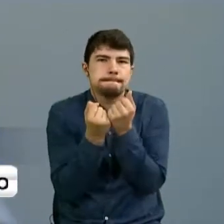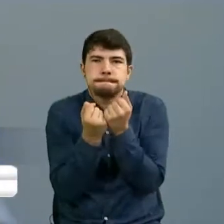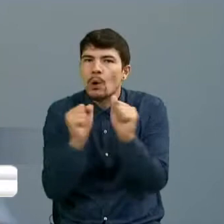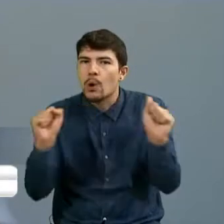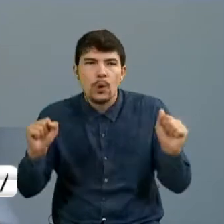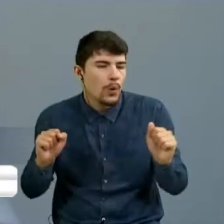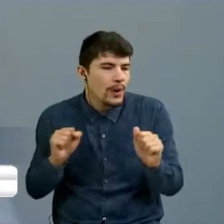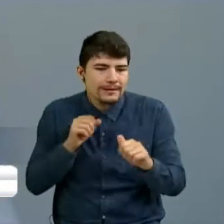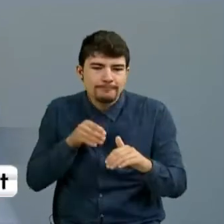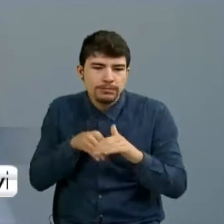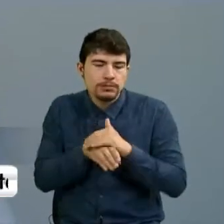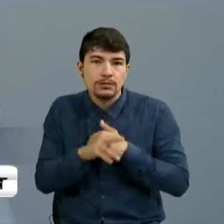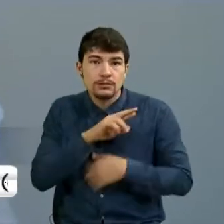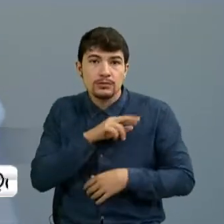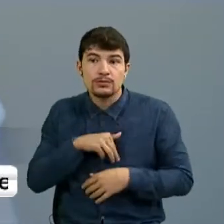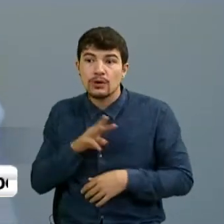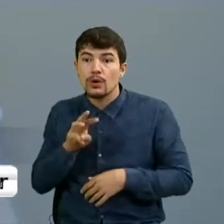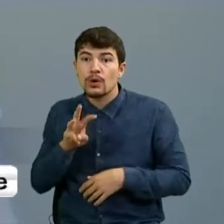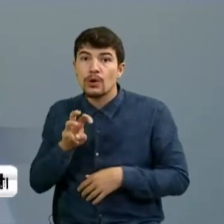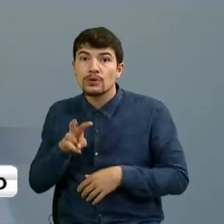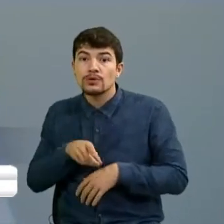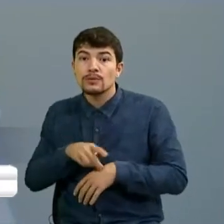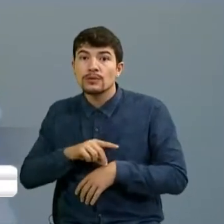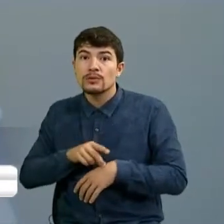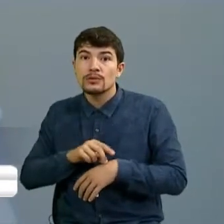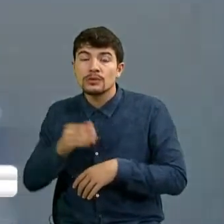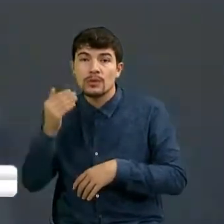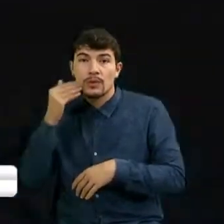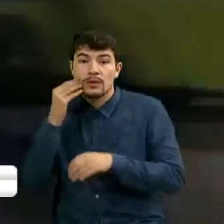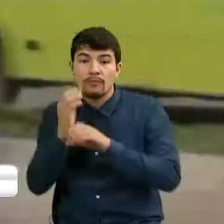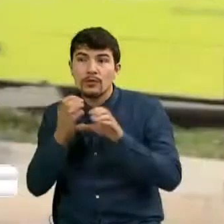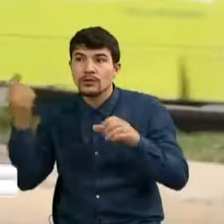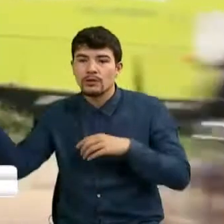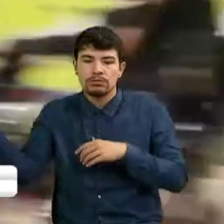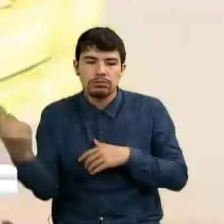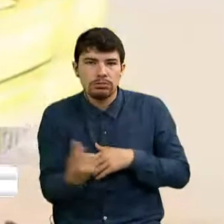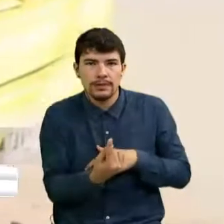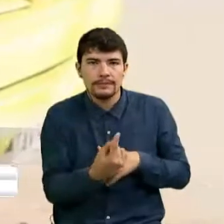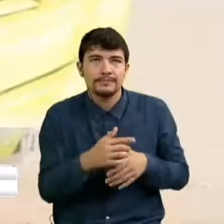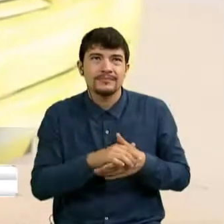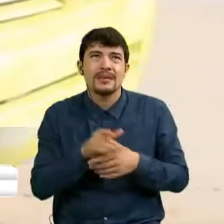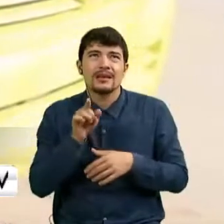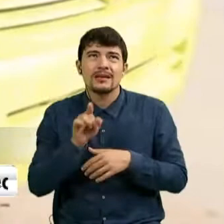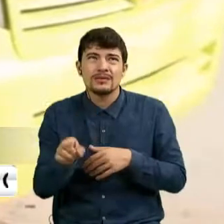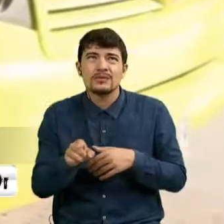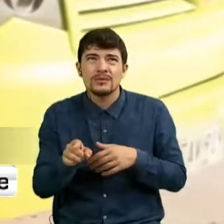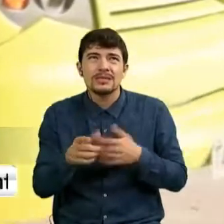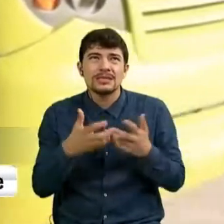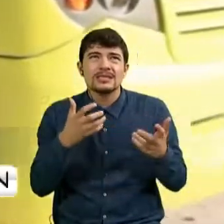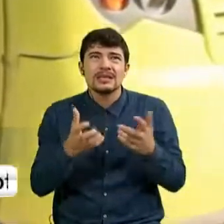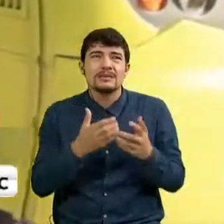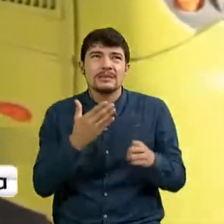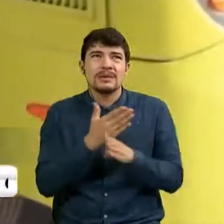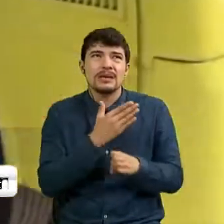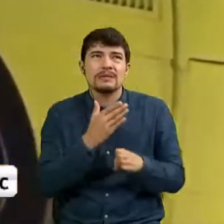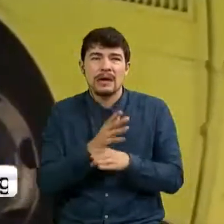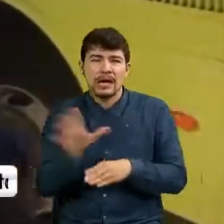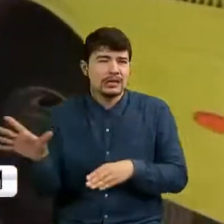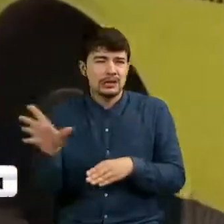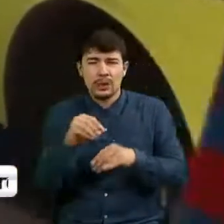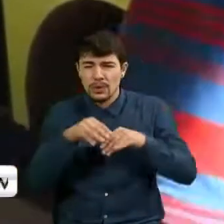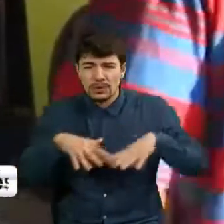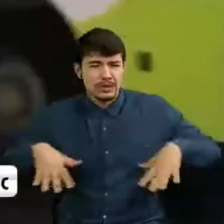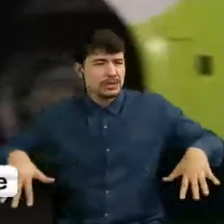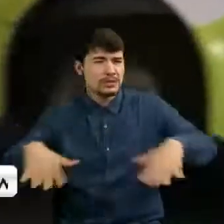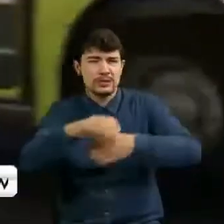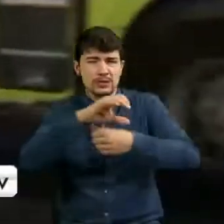tuvimos que esperar casi 8 minutos más para que un segundo articulado nos llevara. La cobertura es otro problema. No llega a todos los sectores del